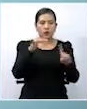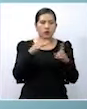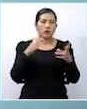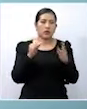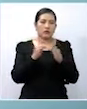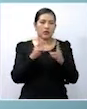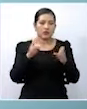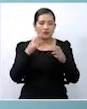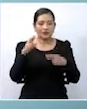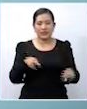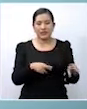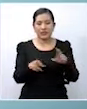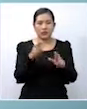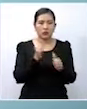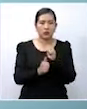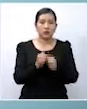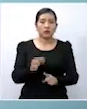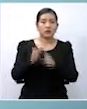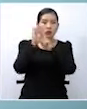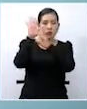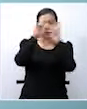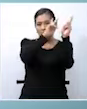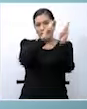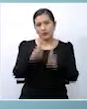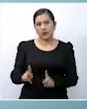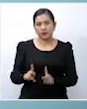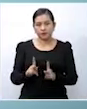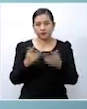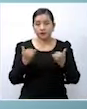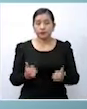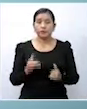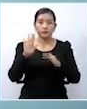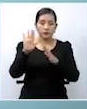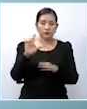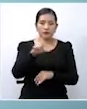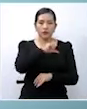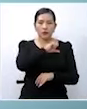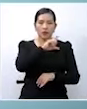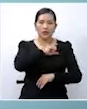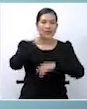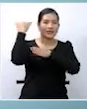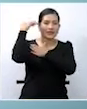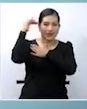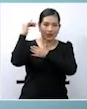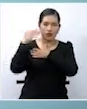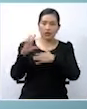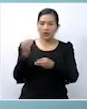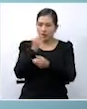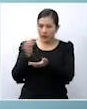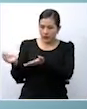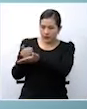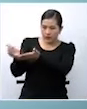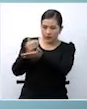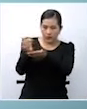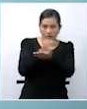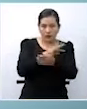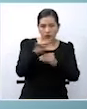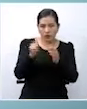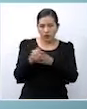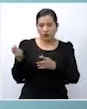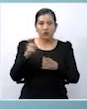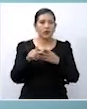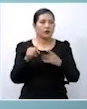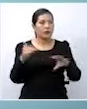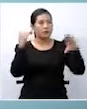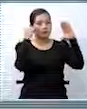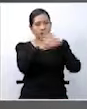del río es Pando. Por ello, la policía desde Santa Cruz recolecta alimentos para enviar a las personas más